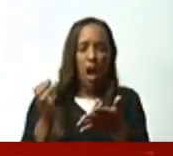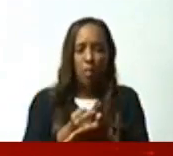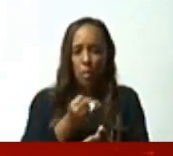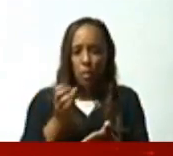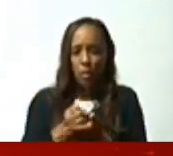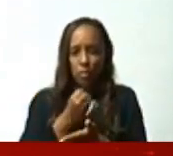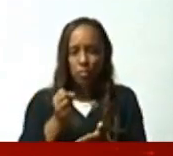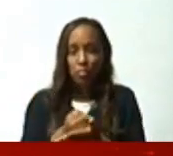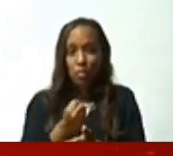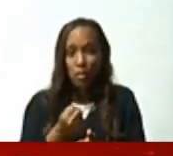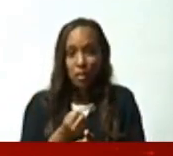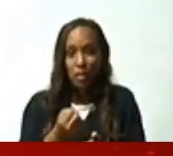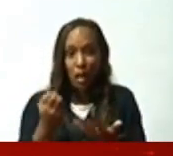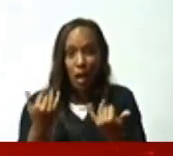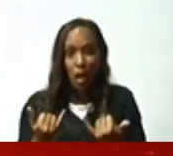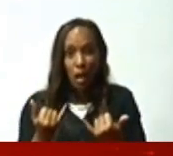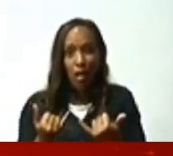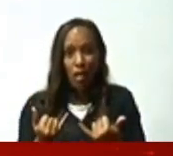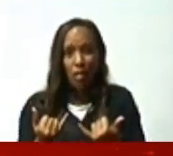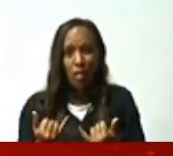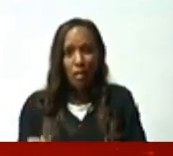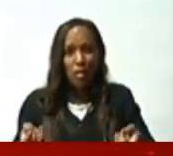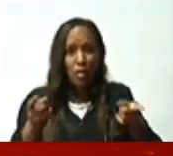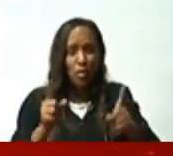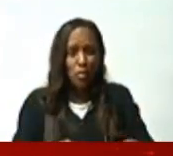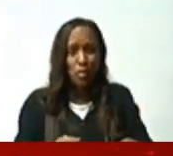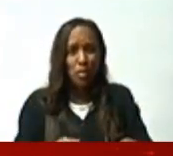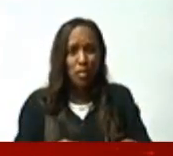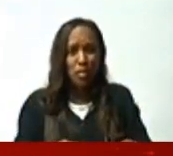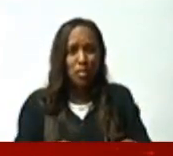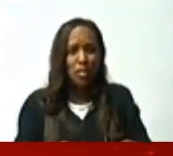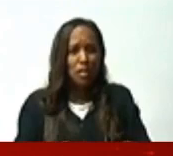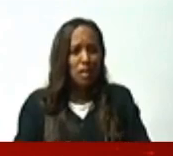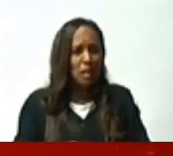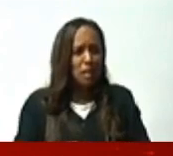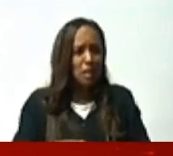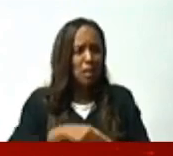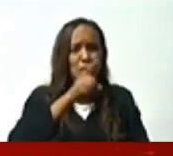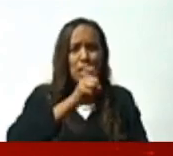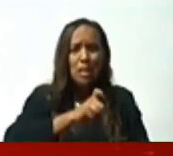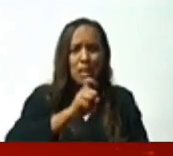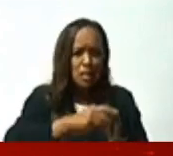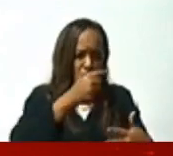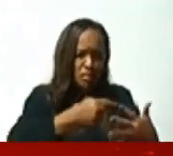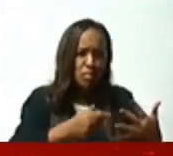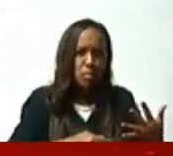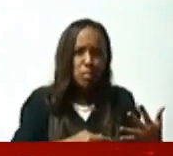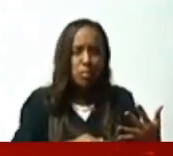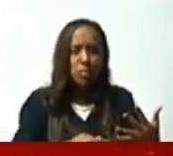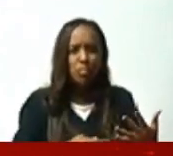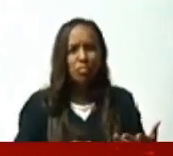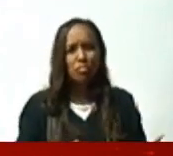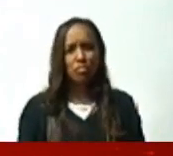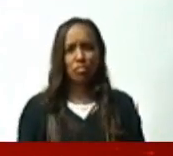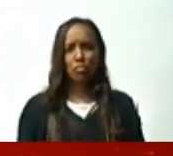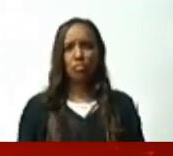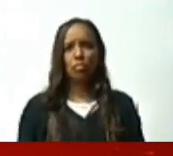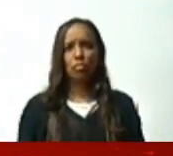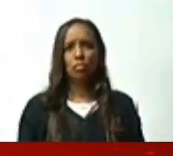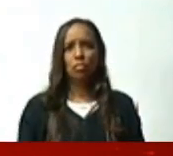mucho la atención, el hecho que funcionarios que nunca usted veía se aparecieran con